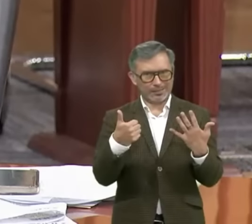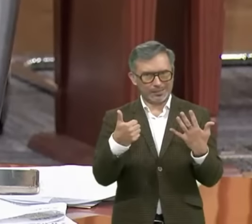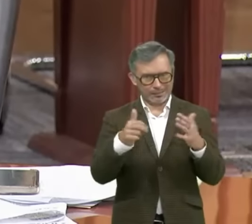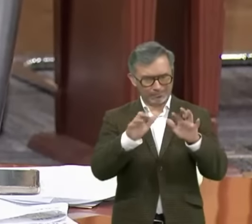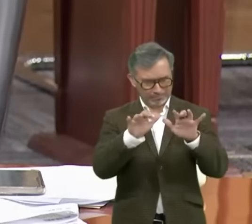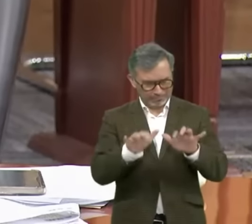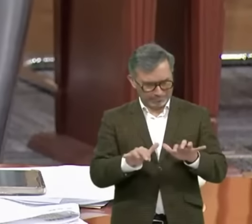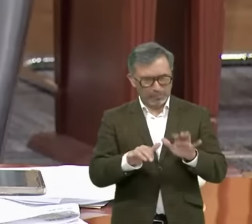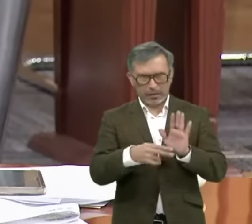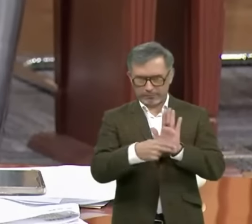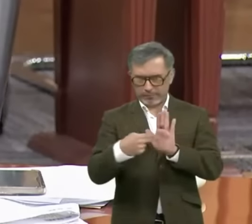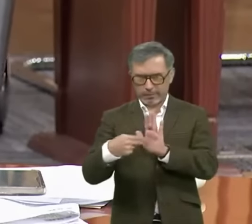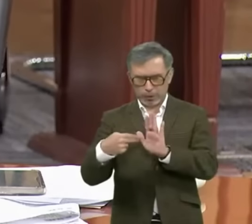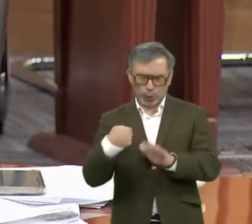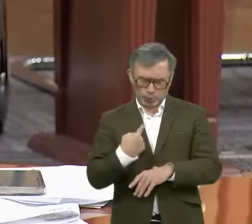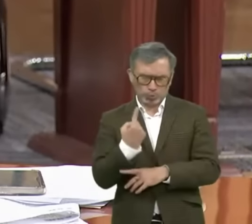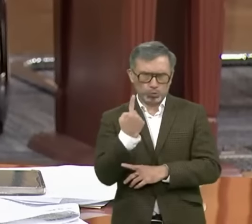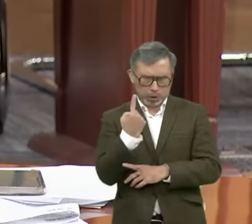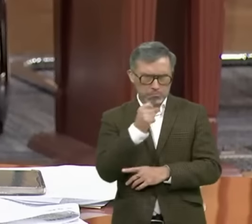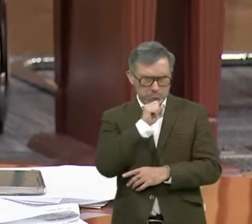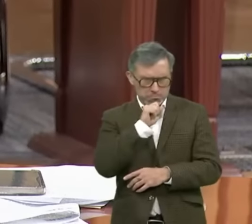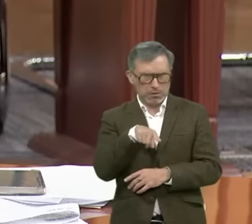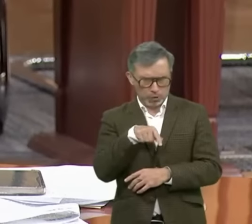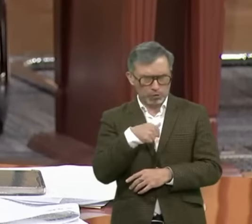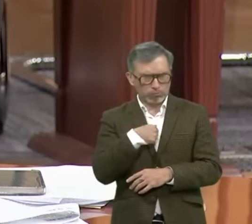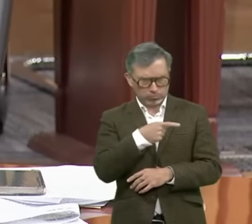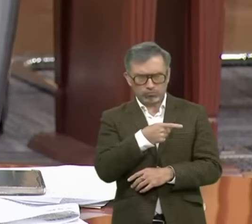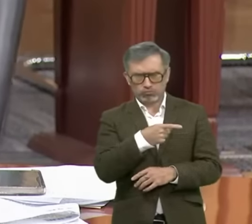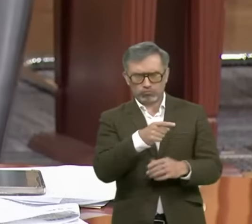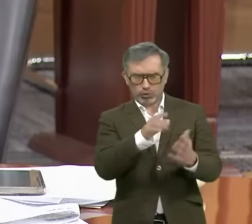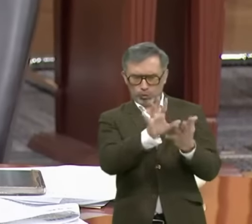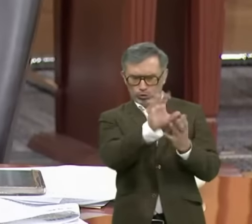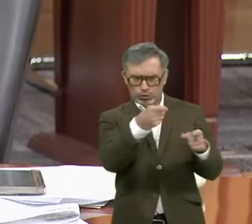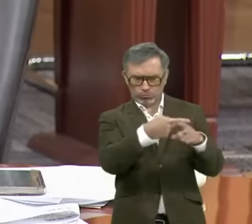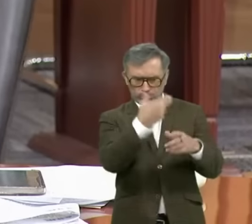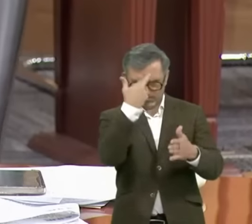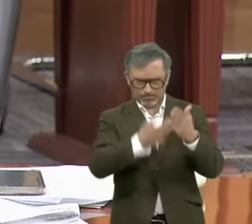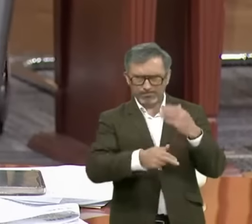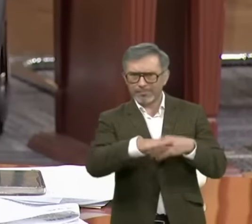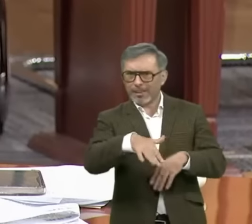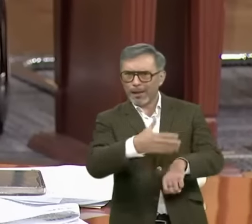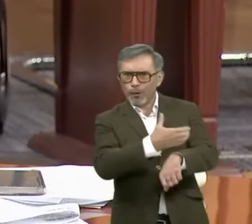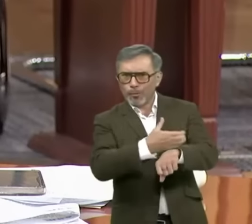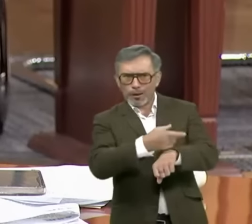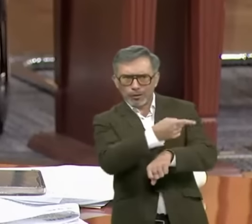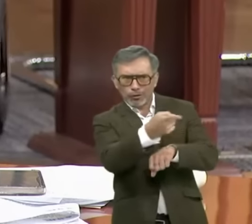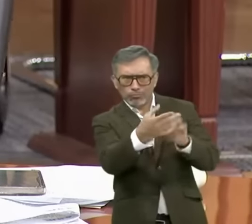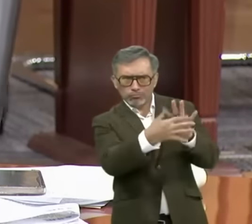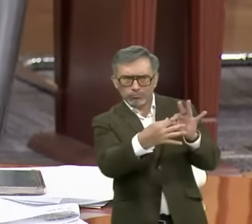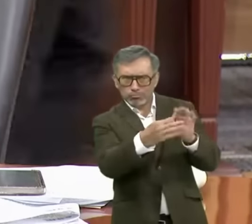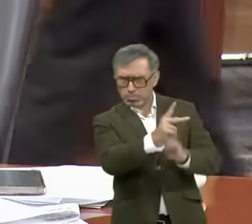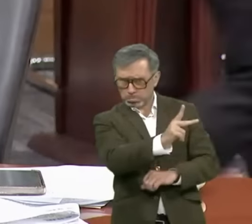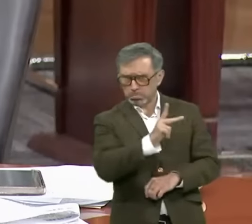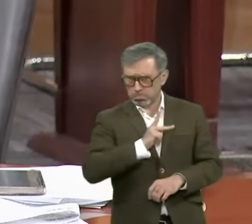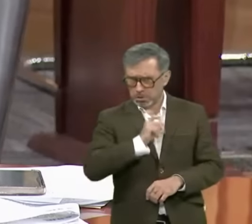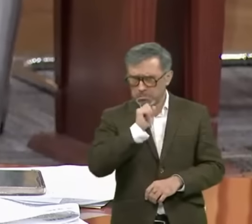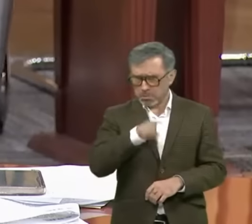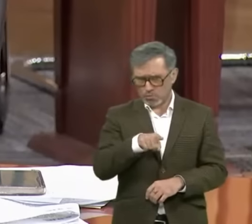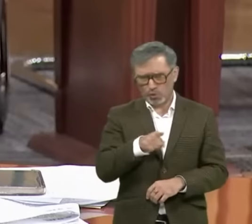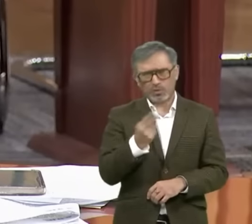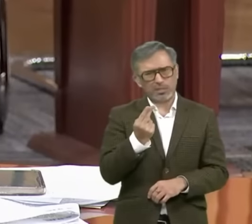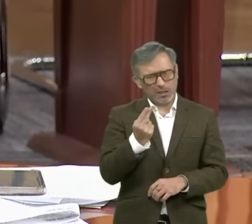controversia, me gustaría exponer, como ya lo hicieron mis colegas, las razones por las que creo que es necesario presentar esta controversia.